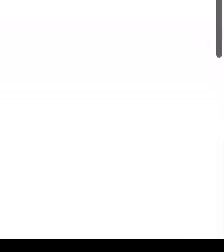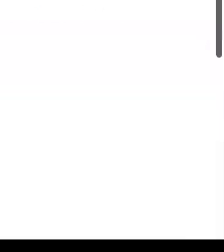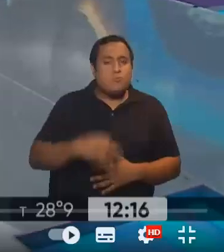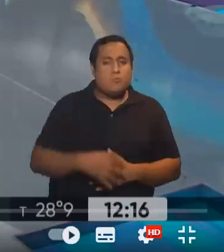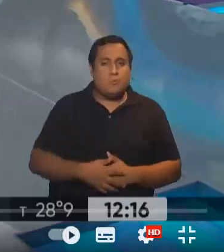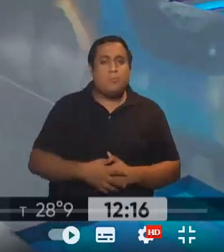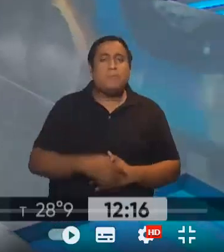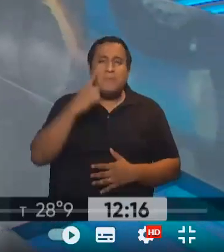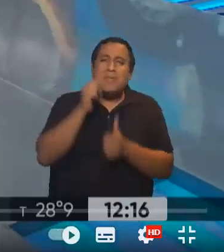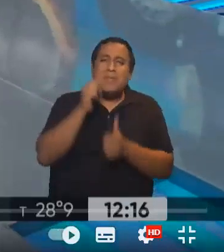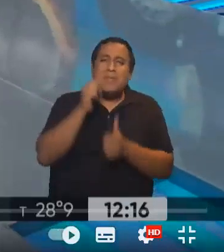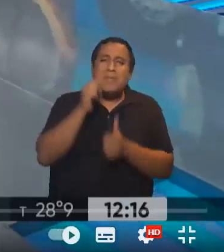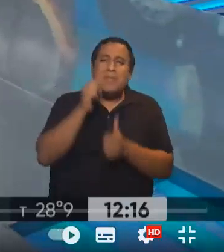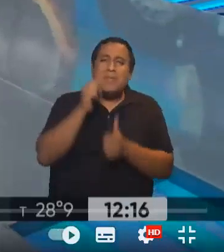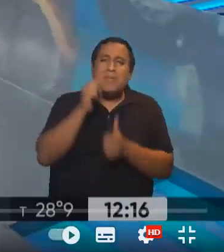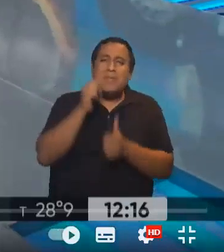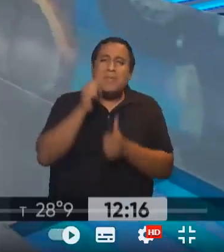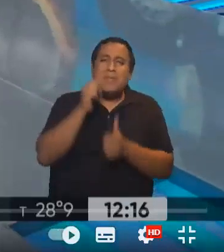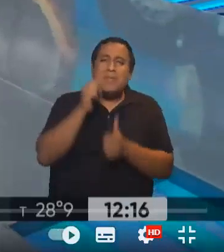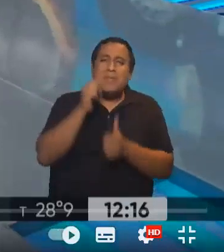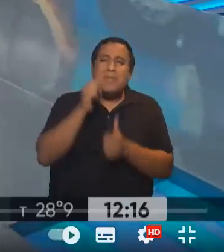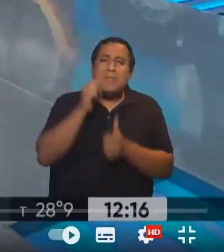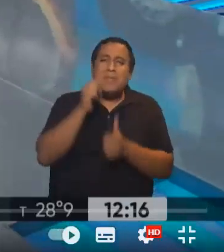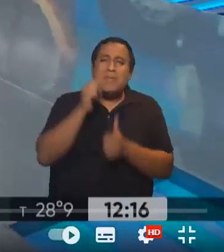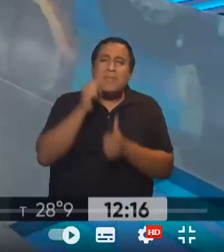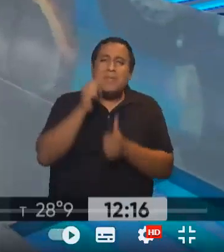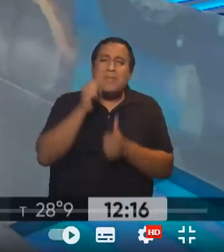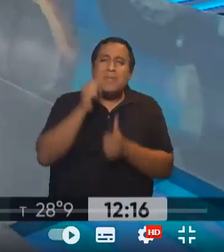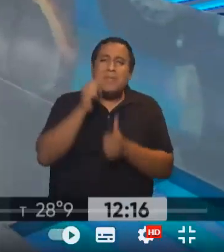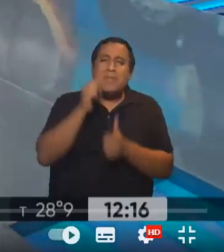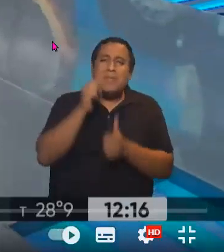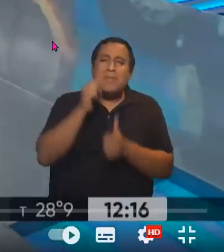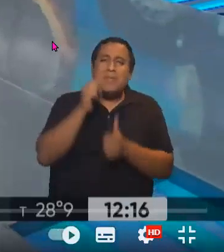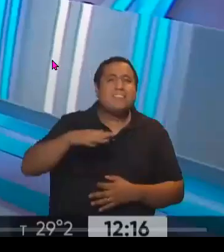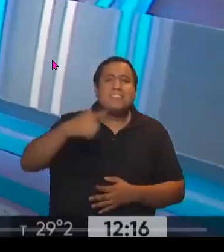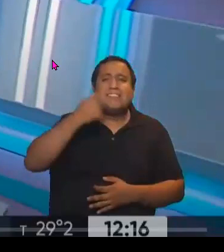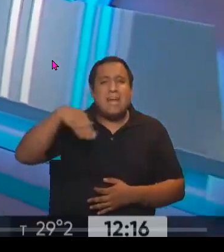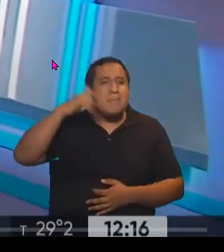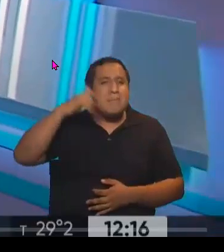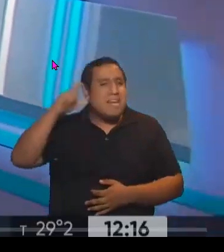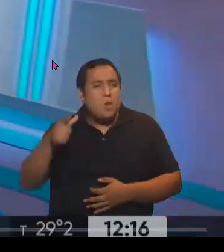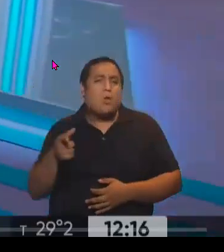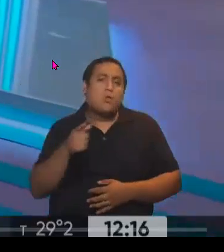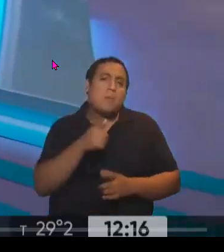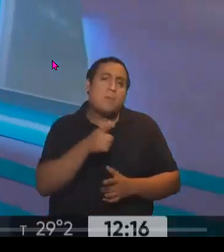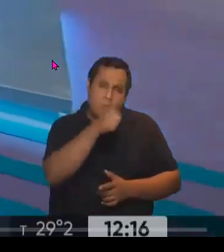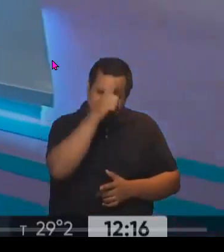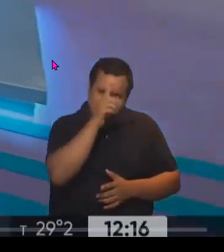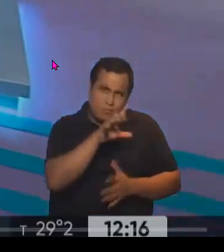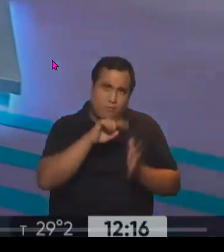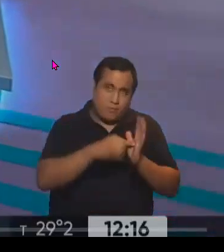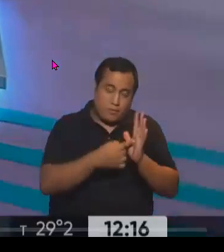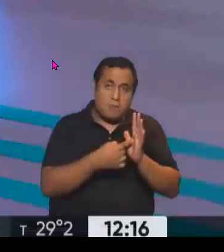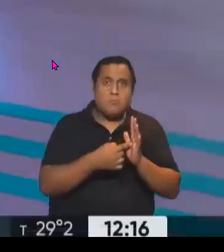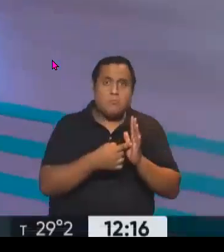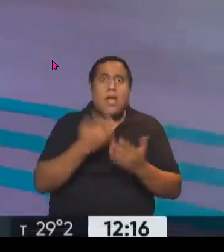Y esta historia, ¿no?, que es un ejemplo de los dos policías de la Policía de San Miguel y de la Policía de la Provincia de Buenos Aires que lograron salvarle